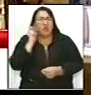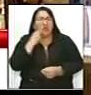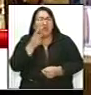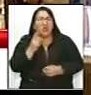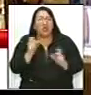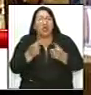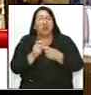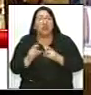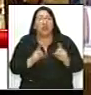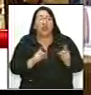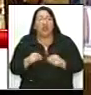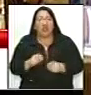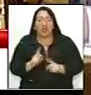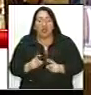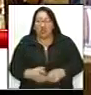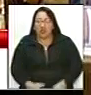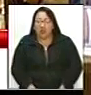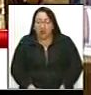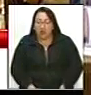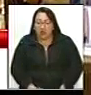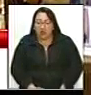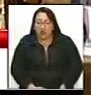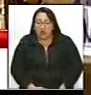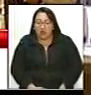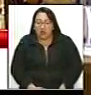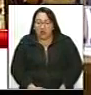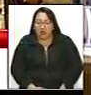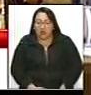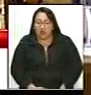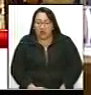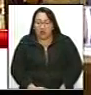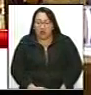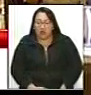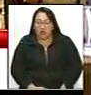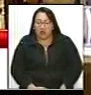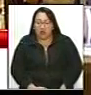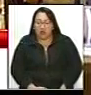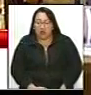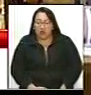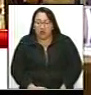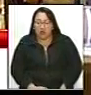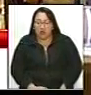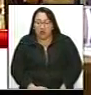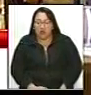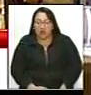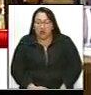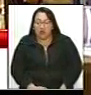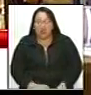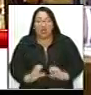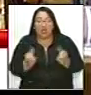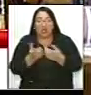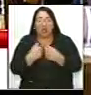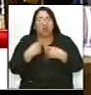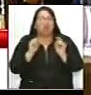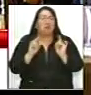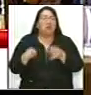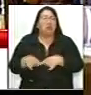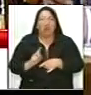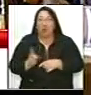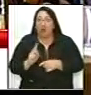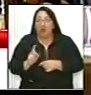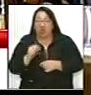como que el Consejo Directivo acá no tiene ni pie ni cabeza en, digamos, este Congreso de la República.